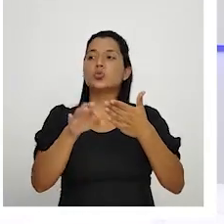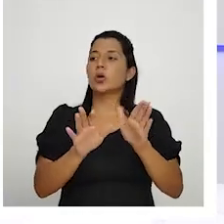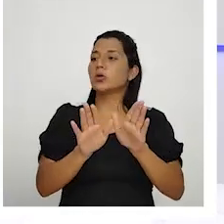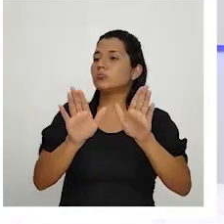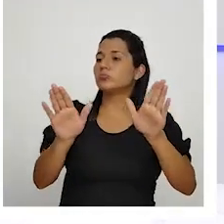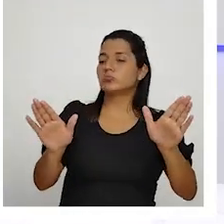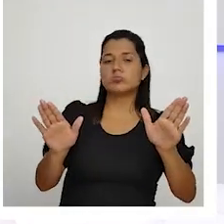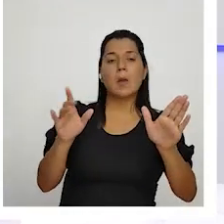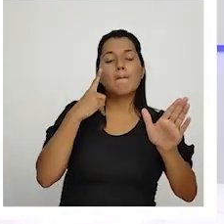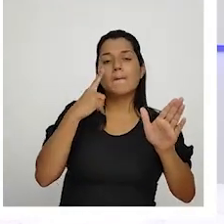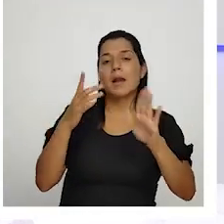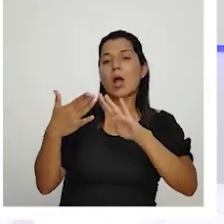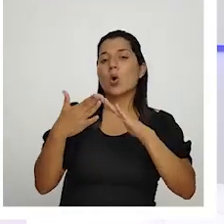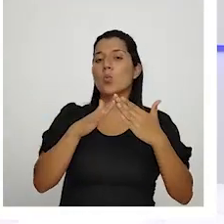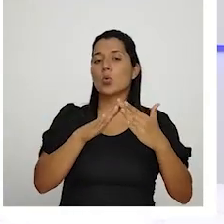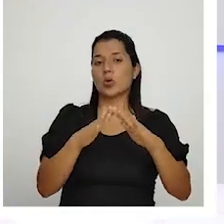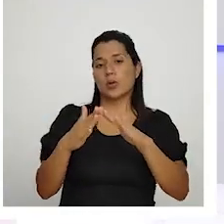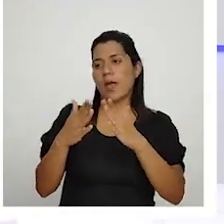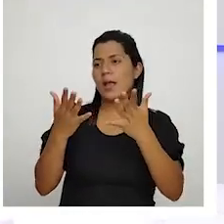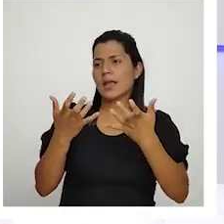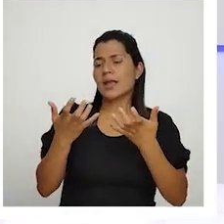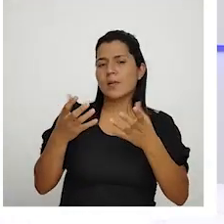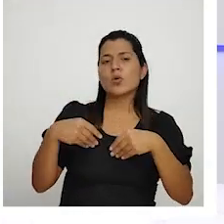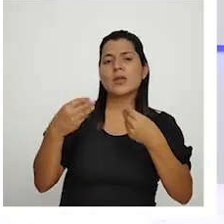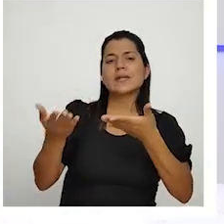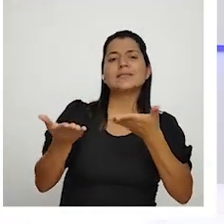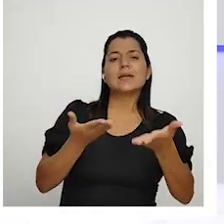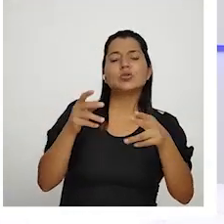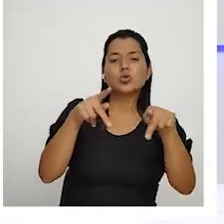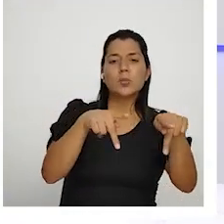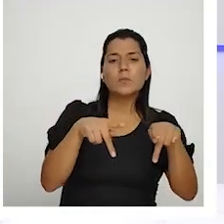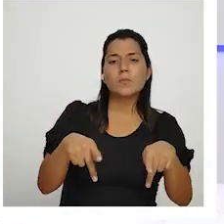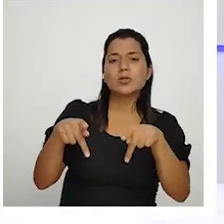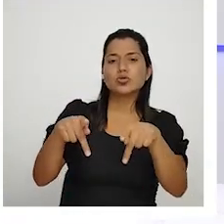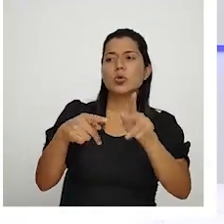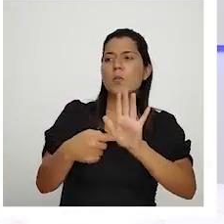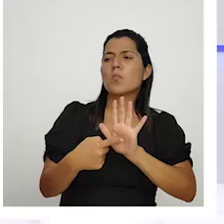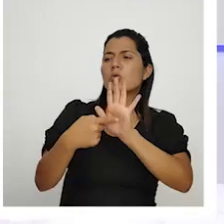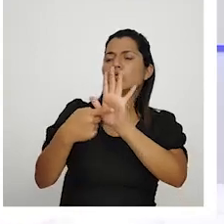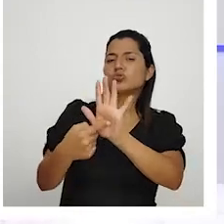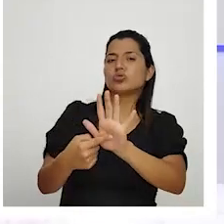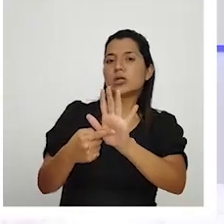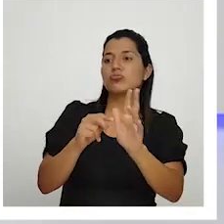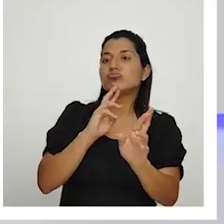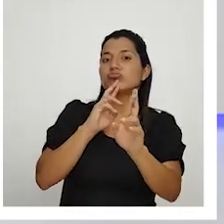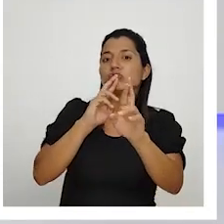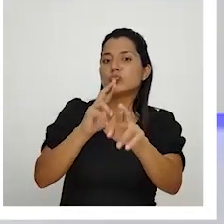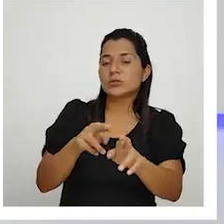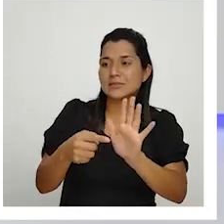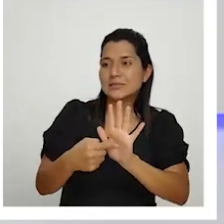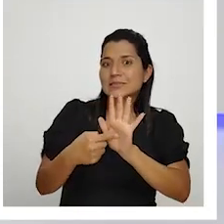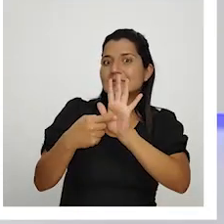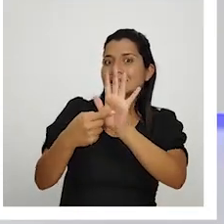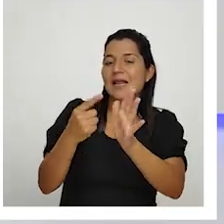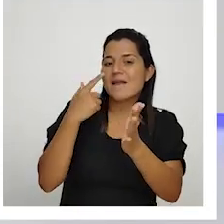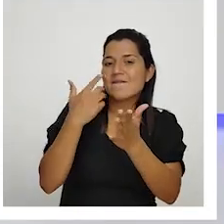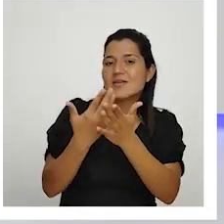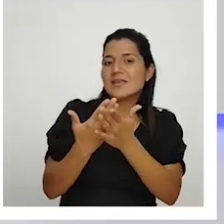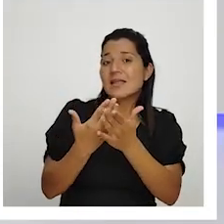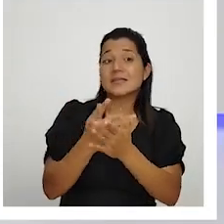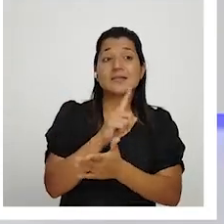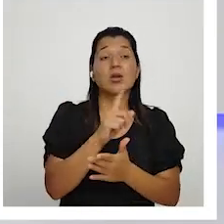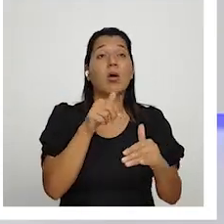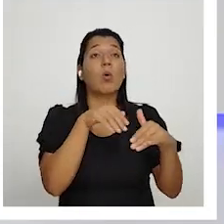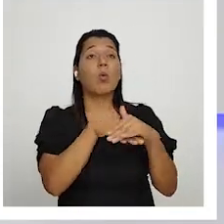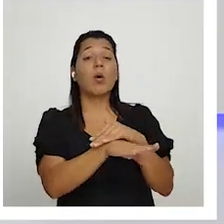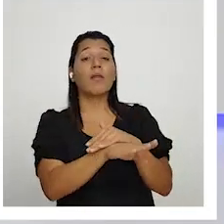vos estabas diciendo, todos estos resultados, toda esta evidencia, que no se quede en la gaveta, ¿verdad?, en el escritorio o allá en el ámbito académico, sino que